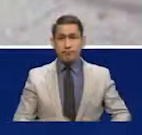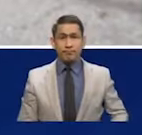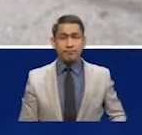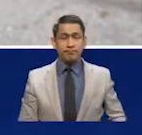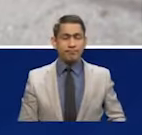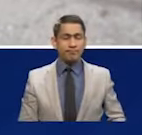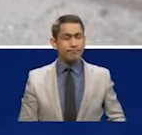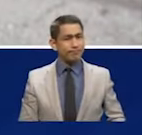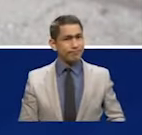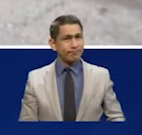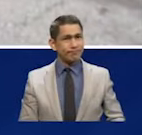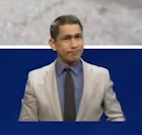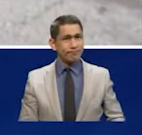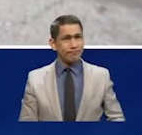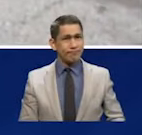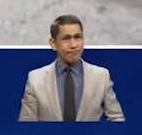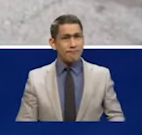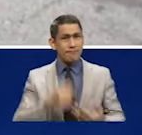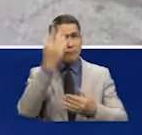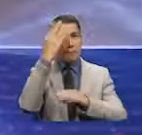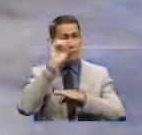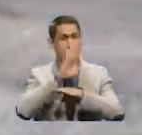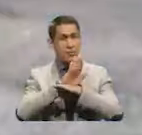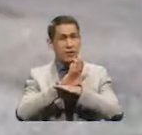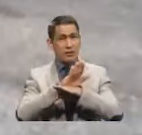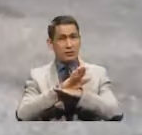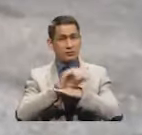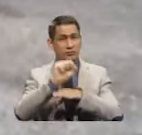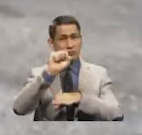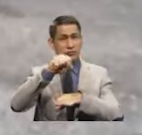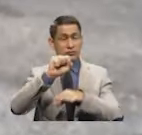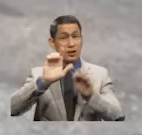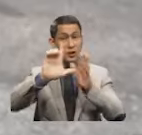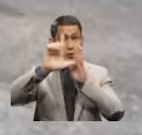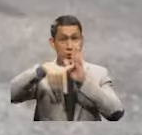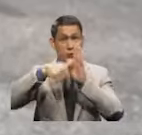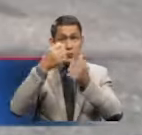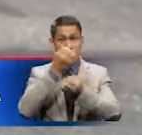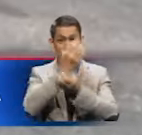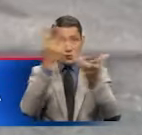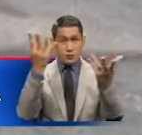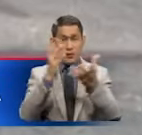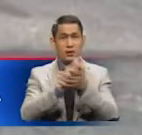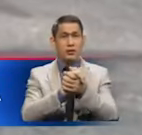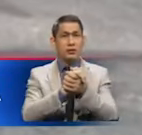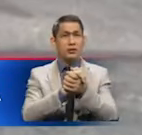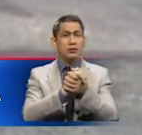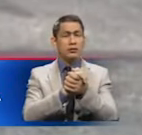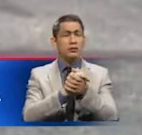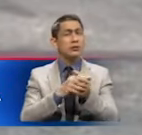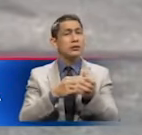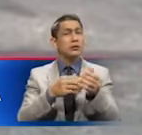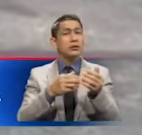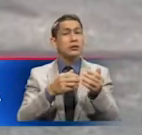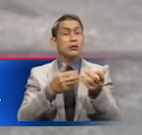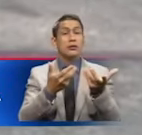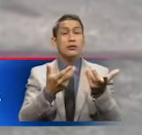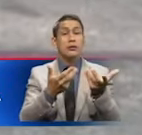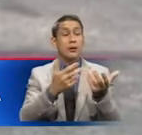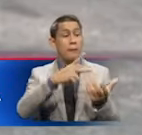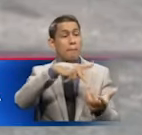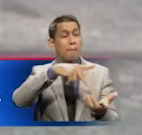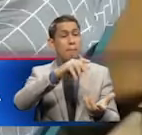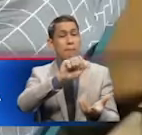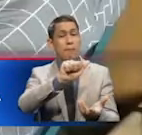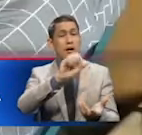¿Qué tal? ¿Cómo están, amigos televidentes, compañeros? Muy buenas tardes. Así es. En pocos minutos más van a conocer a detalle cuál será el legado que deja